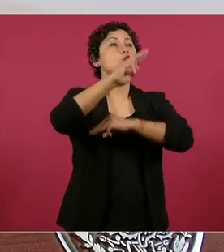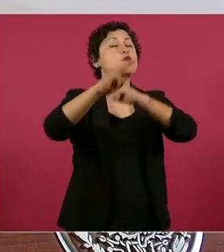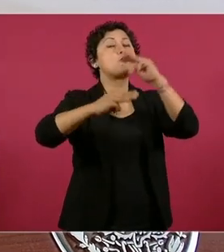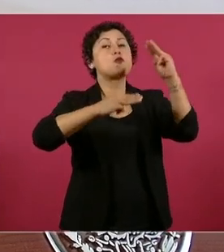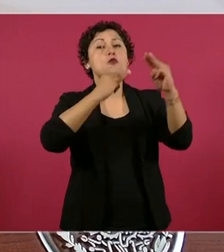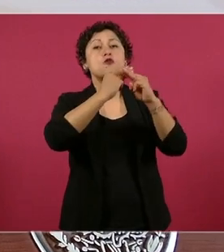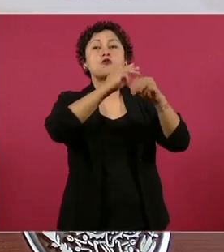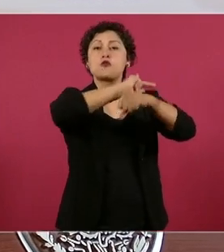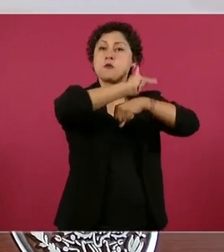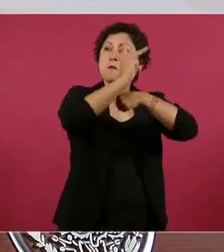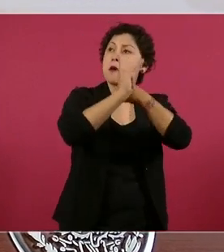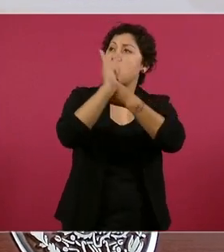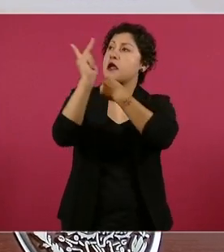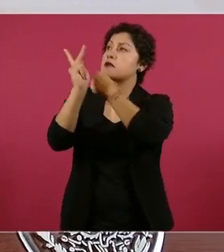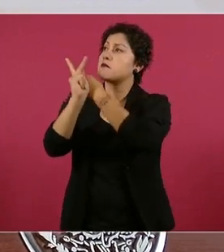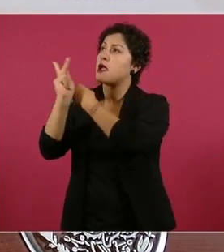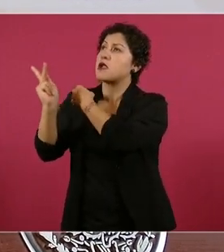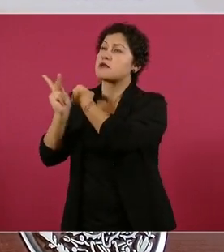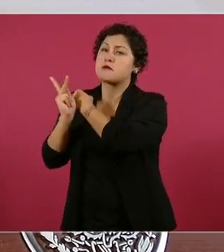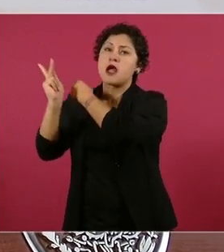tienen un pasado